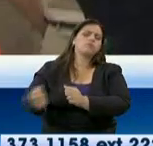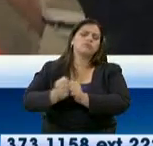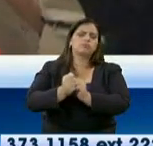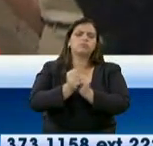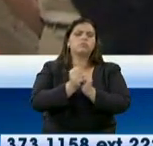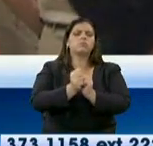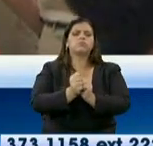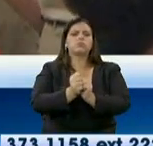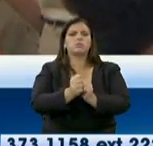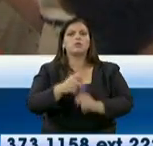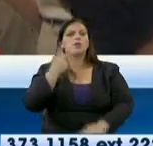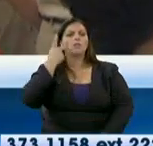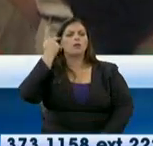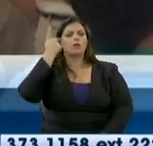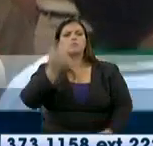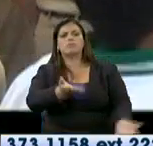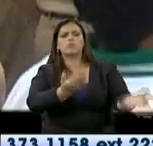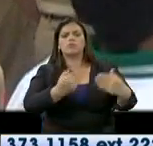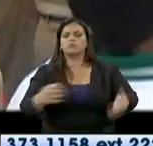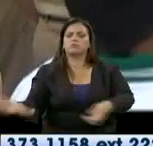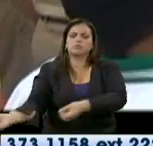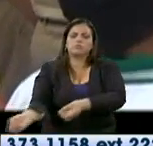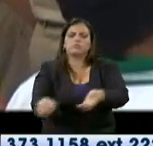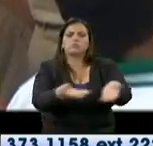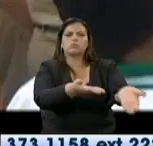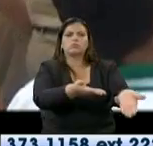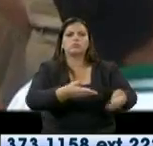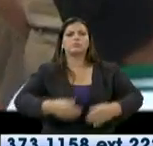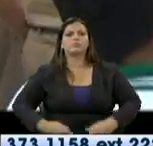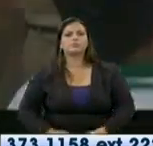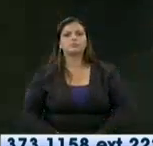menor. Desde Los Ríos, informó Odette Camacho.